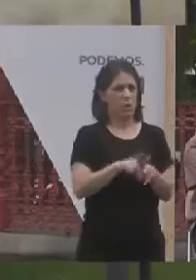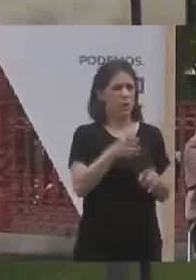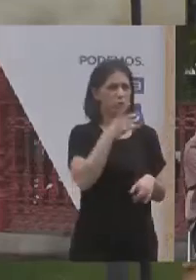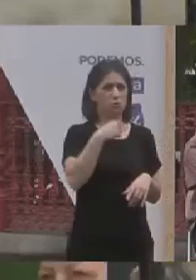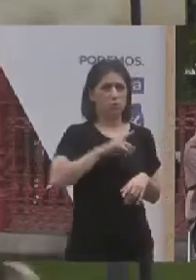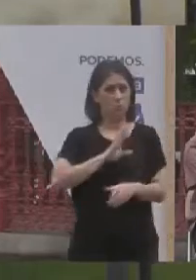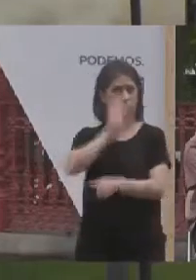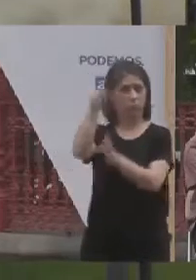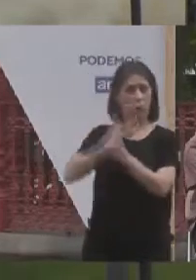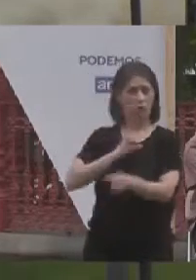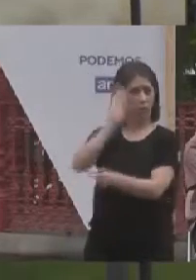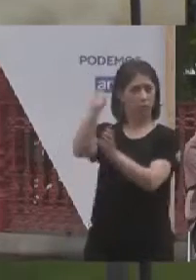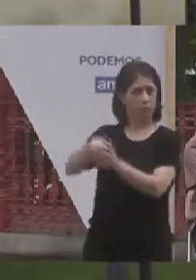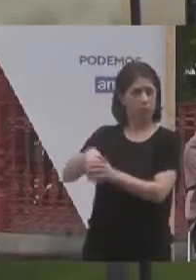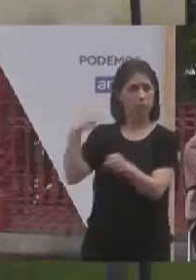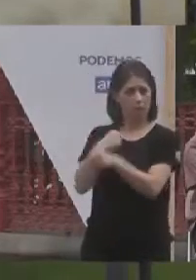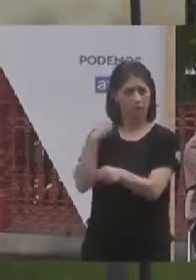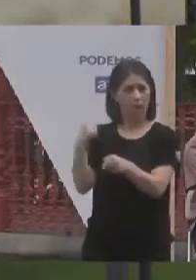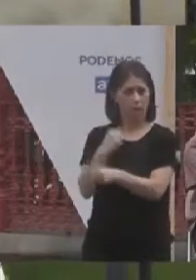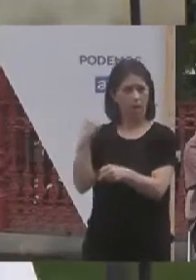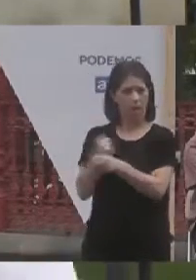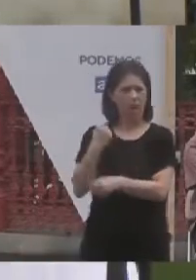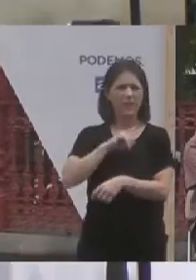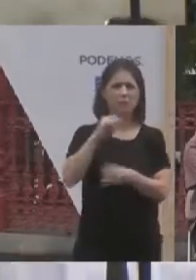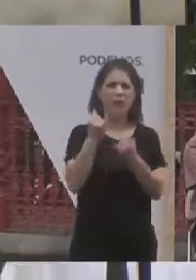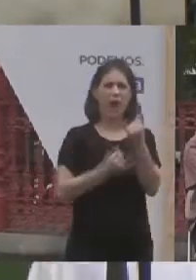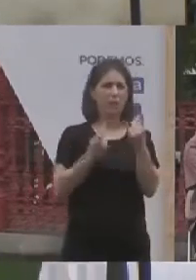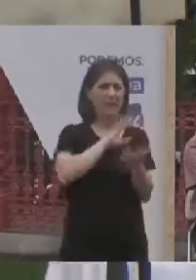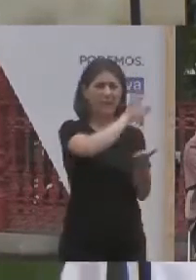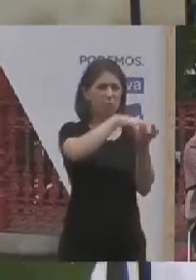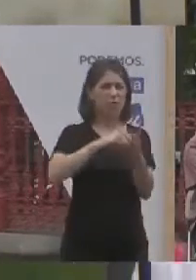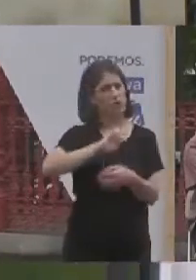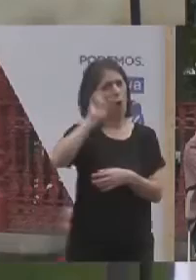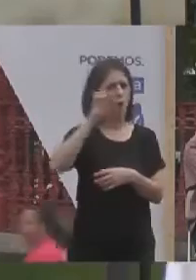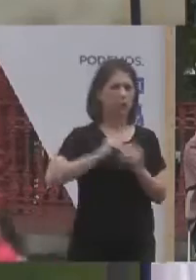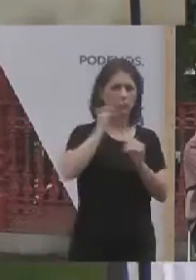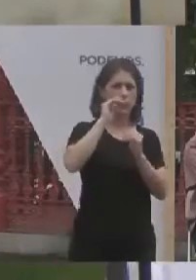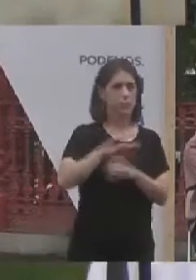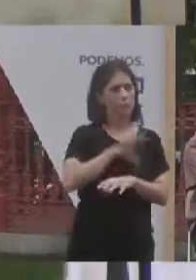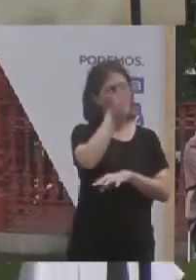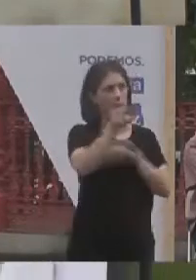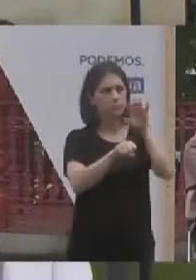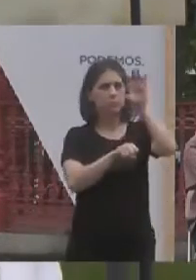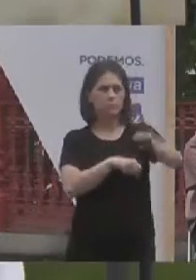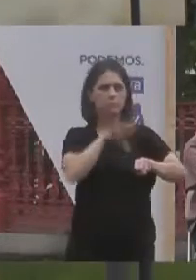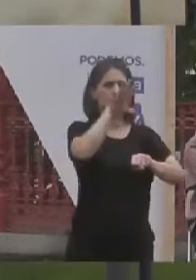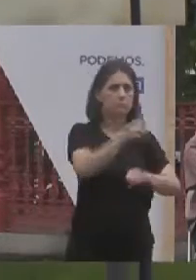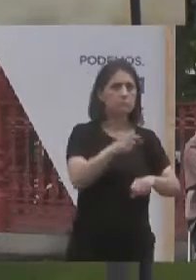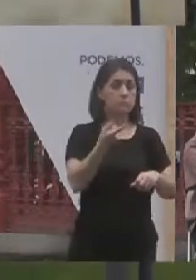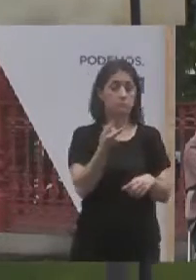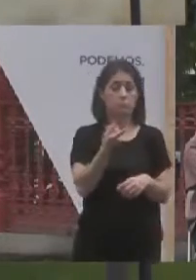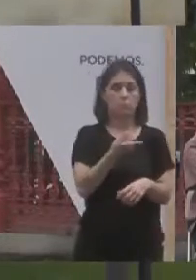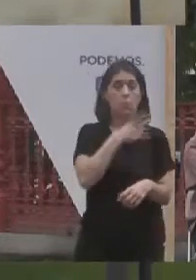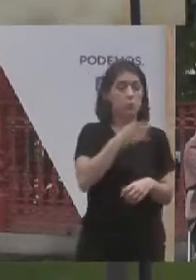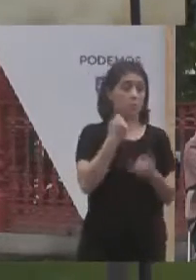dentro traballando se non imos conquerindo como círculos concéntricos outras institucións superiores, porque cando o Partido Popular de Ourense vai